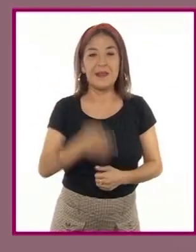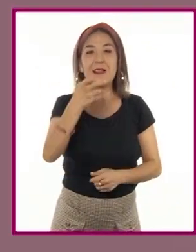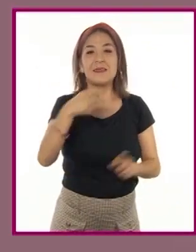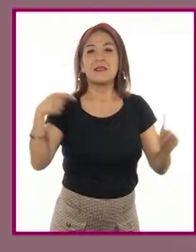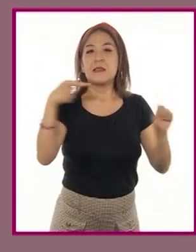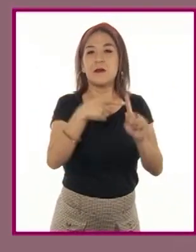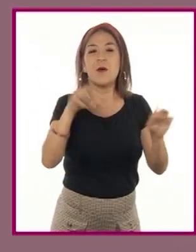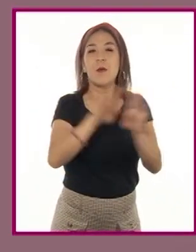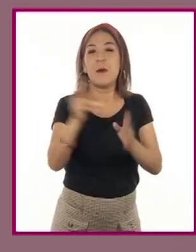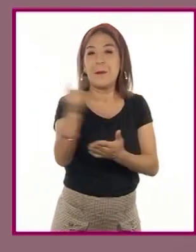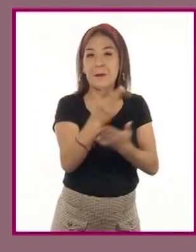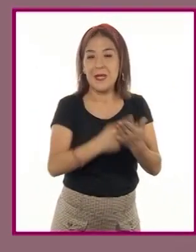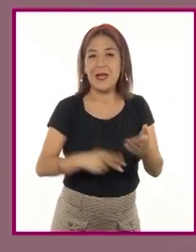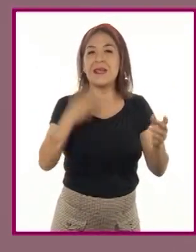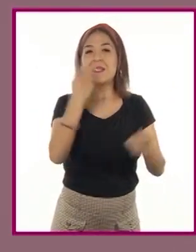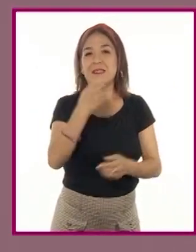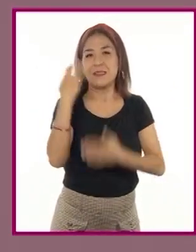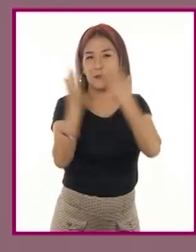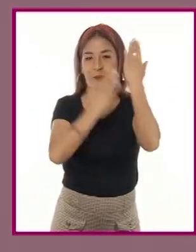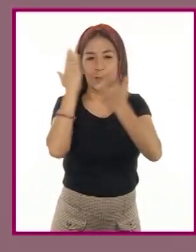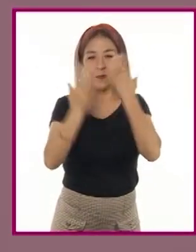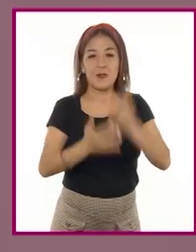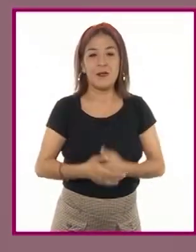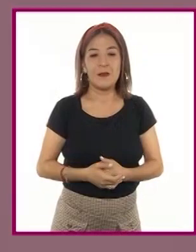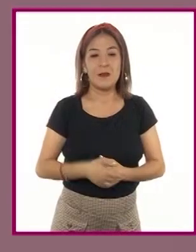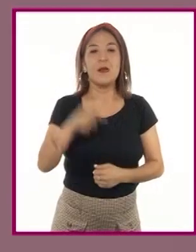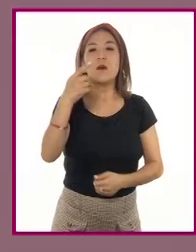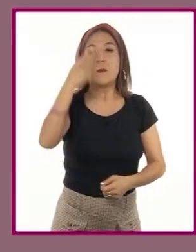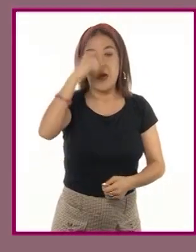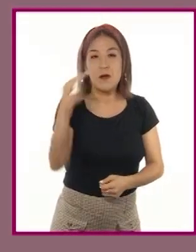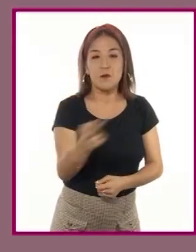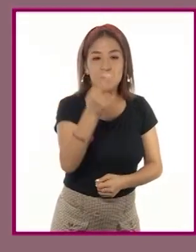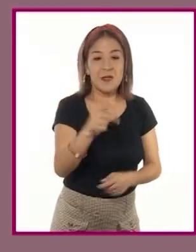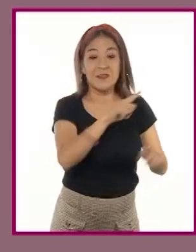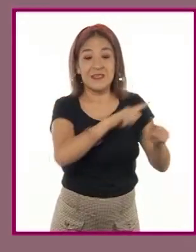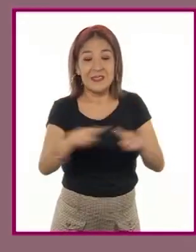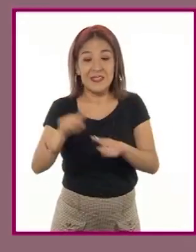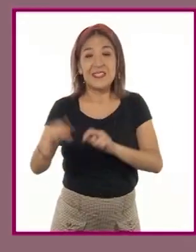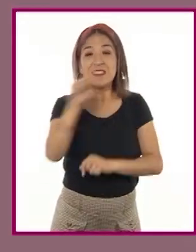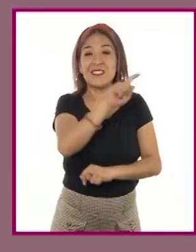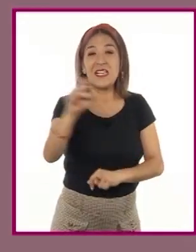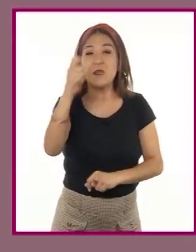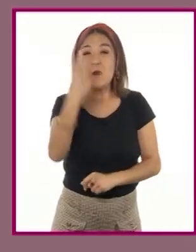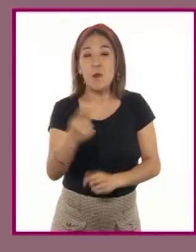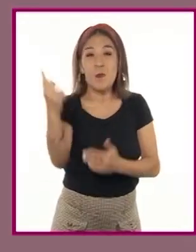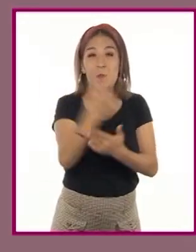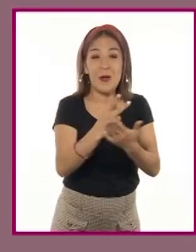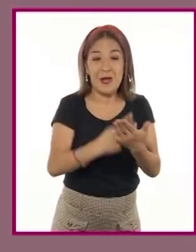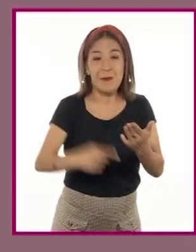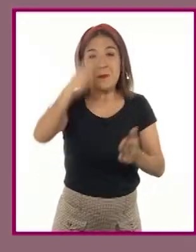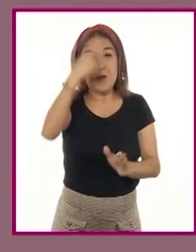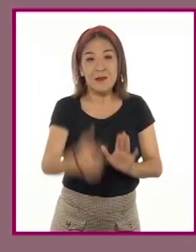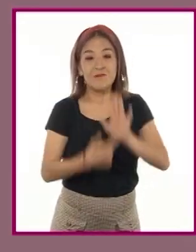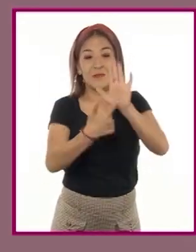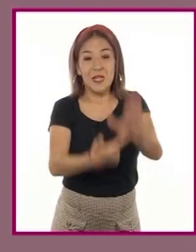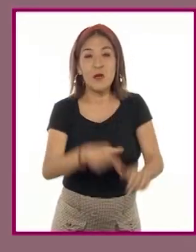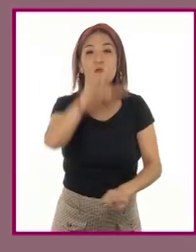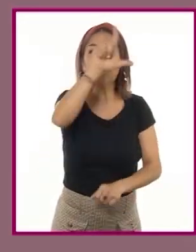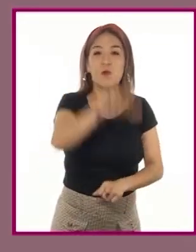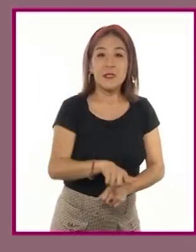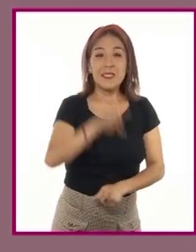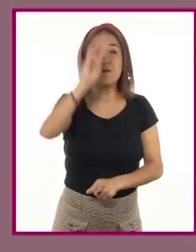marca nuestro plan de estudios. Hemos hecho para ustedes 101 programas que han sido transmitidos los